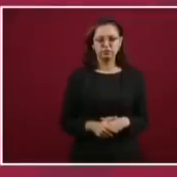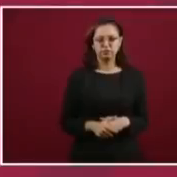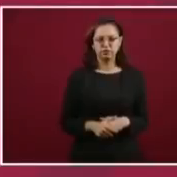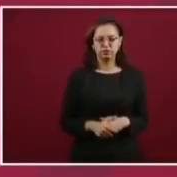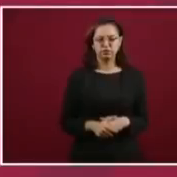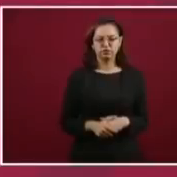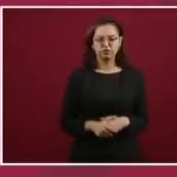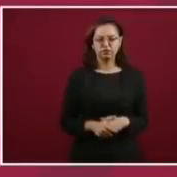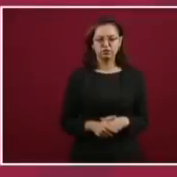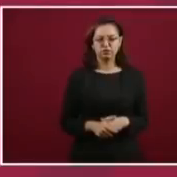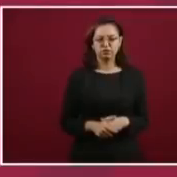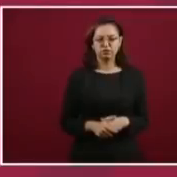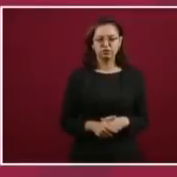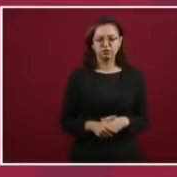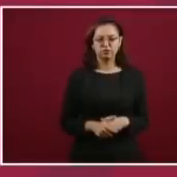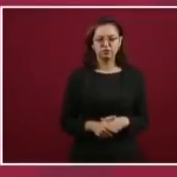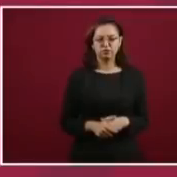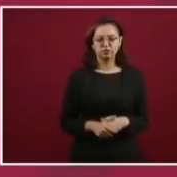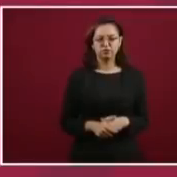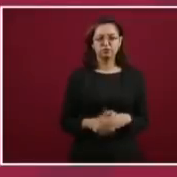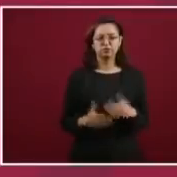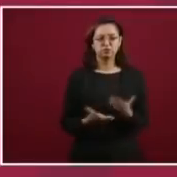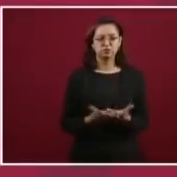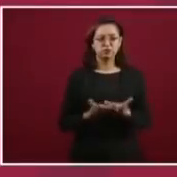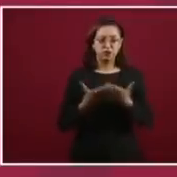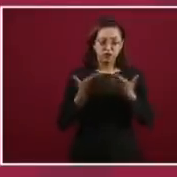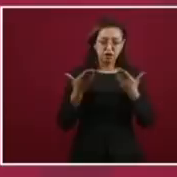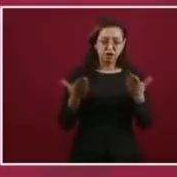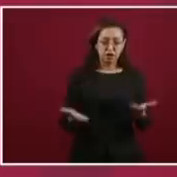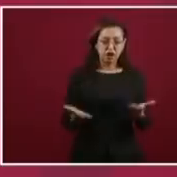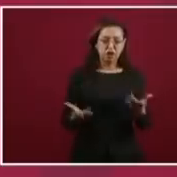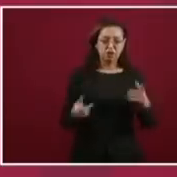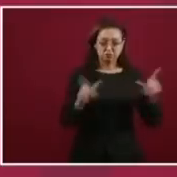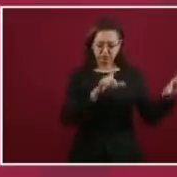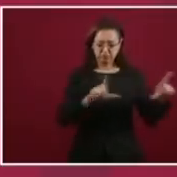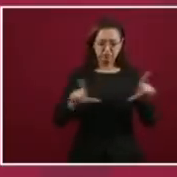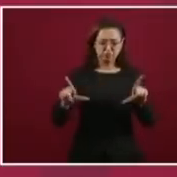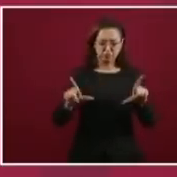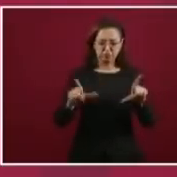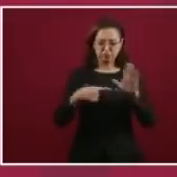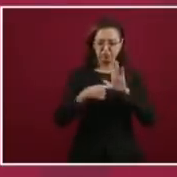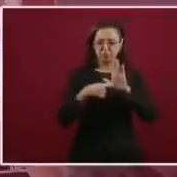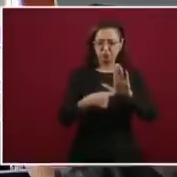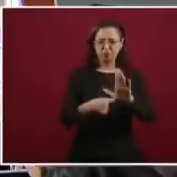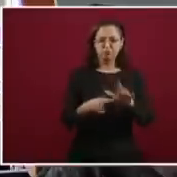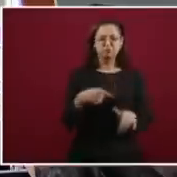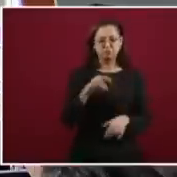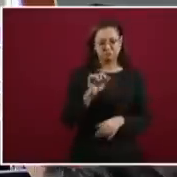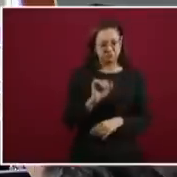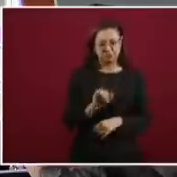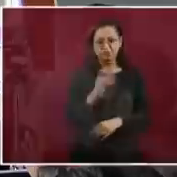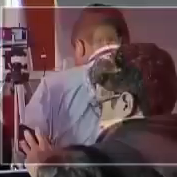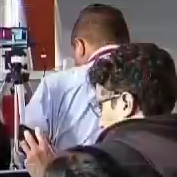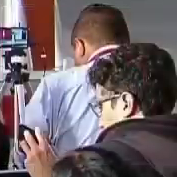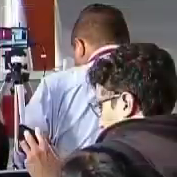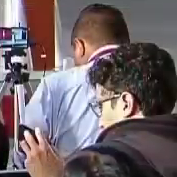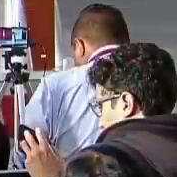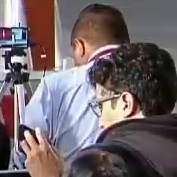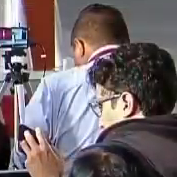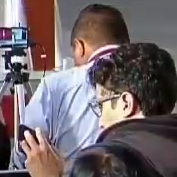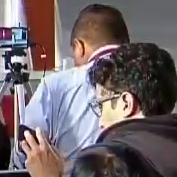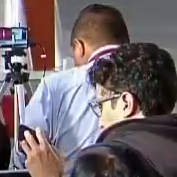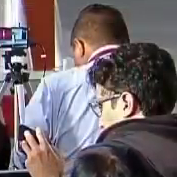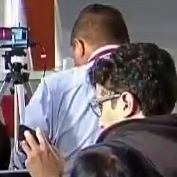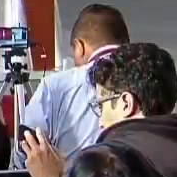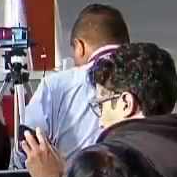es posible que tengamos el capítulo pero es eso y tienes toda la razón desde luego